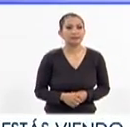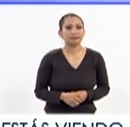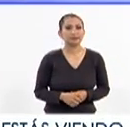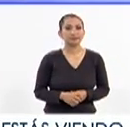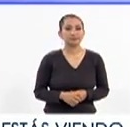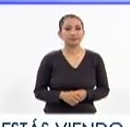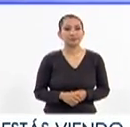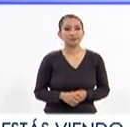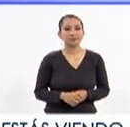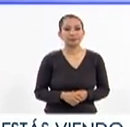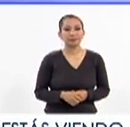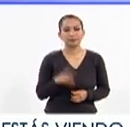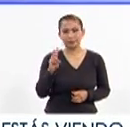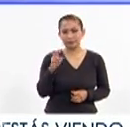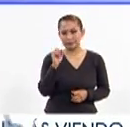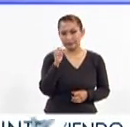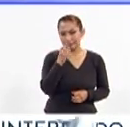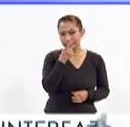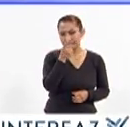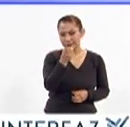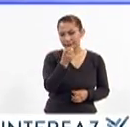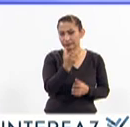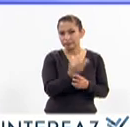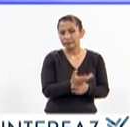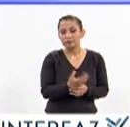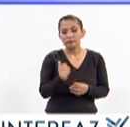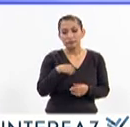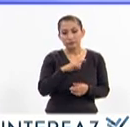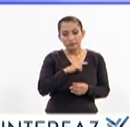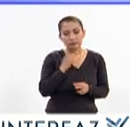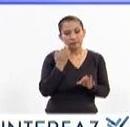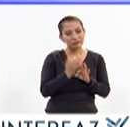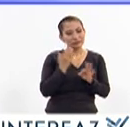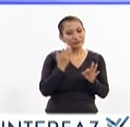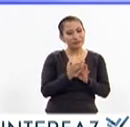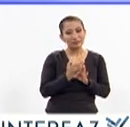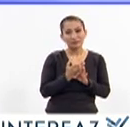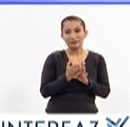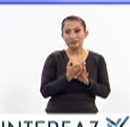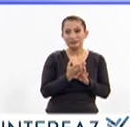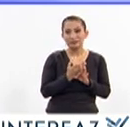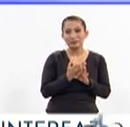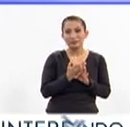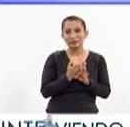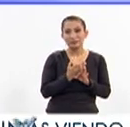realmente, como bien lo dices, estamos en una posición